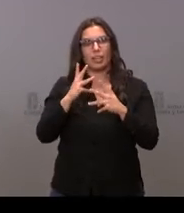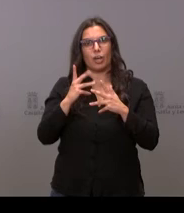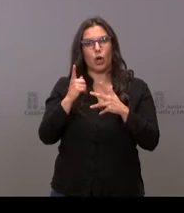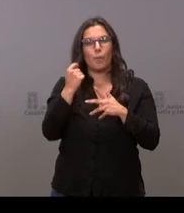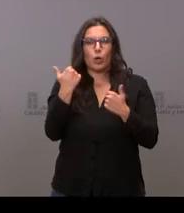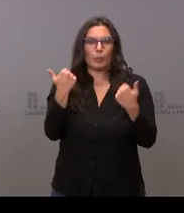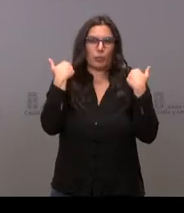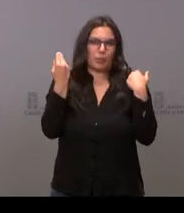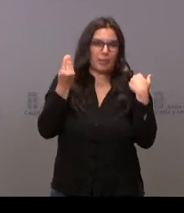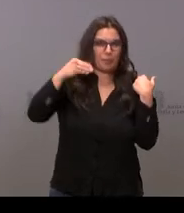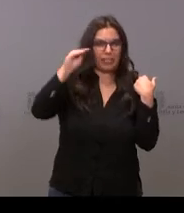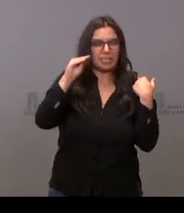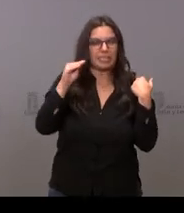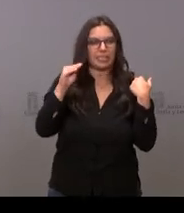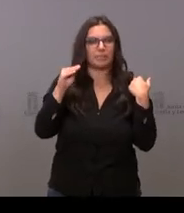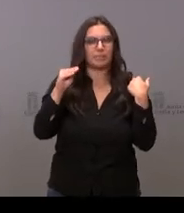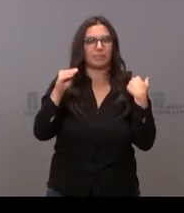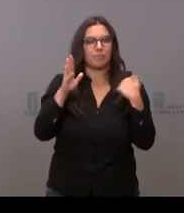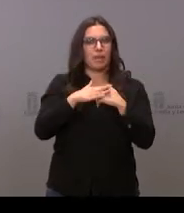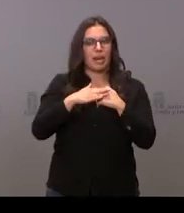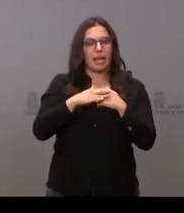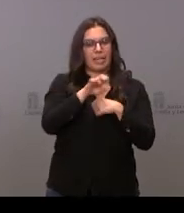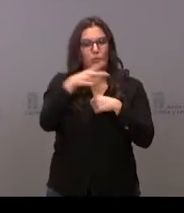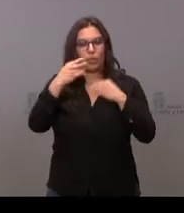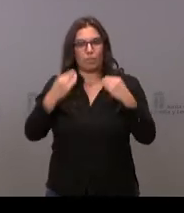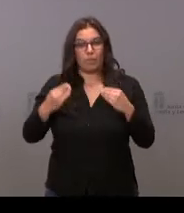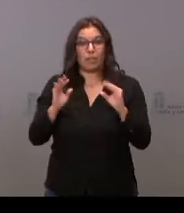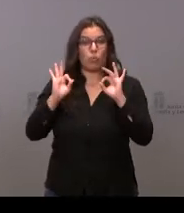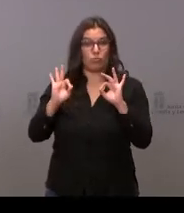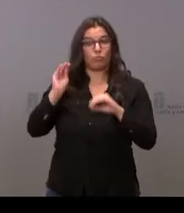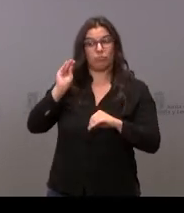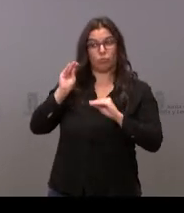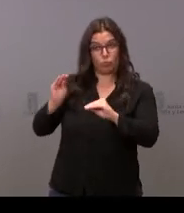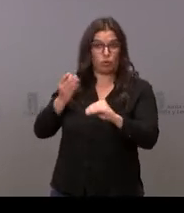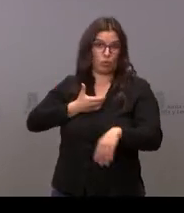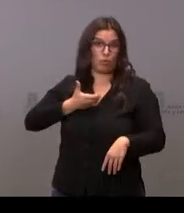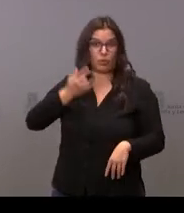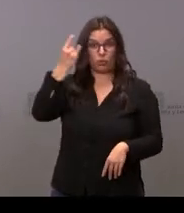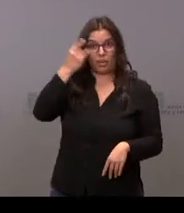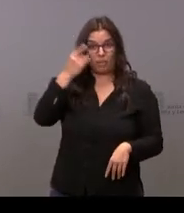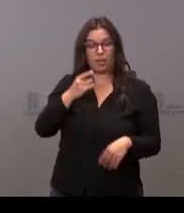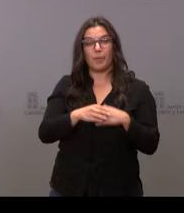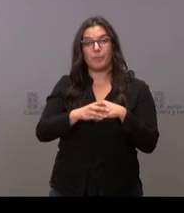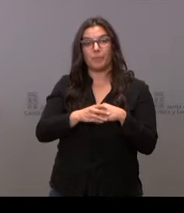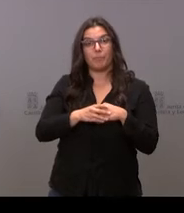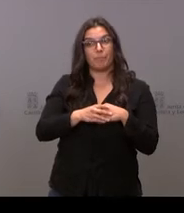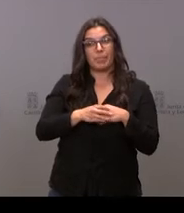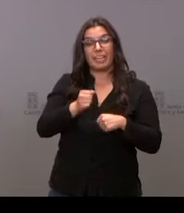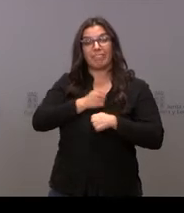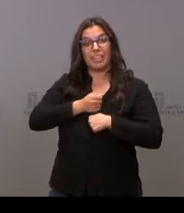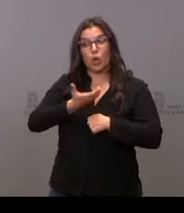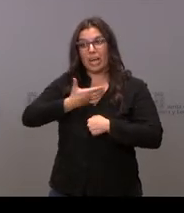responsabilidad en que todo salga bien precisamente es el ayuntamiento de salamanca que digo alcalde tienes todo nuestro apoyo